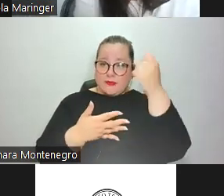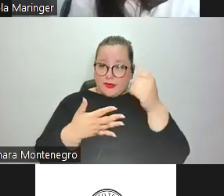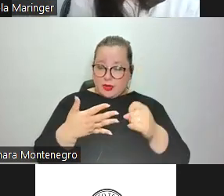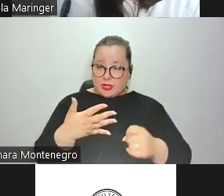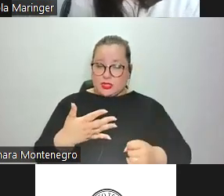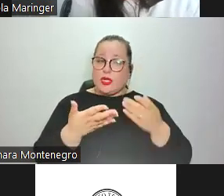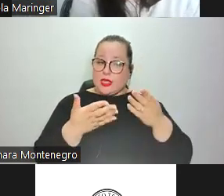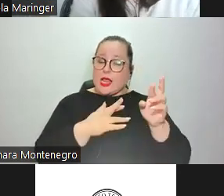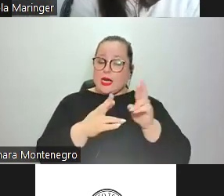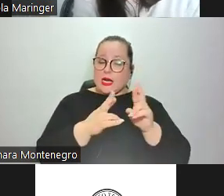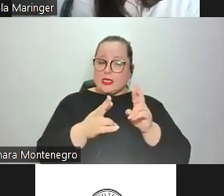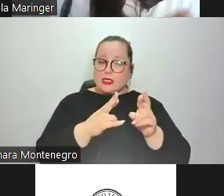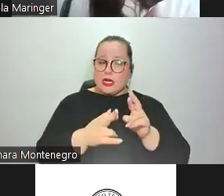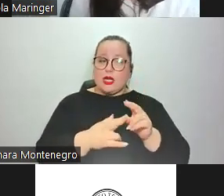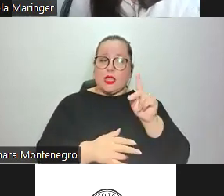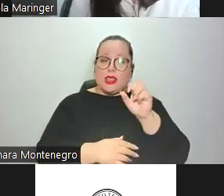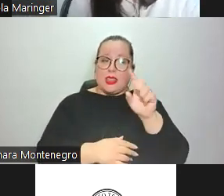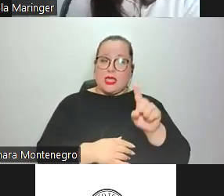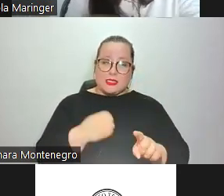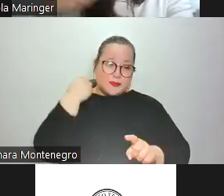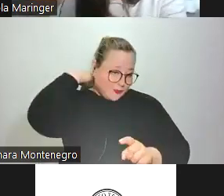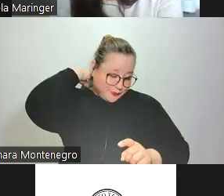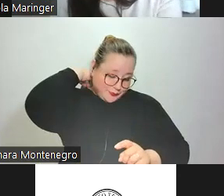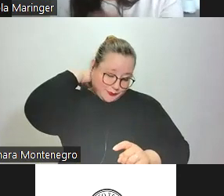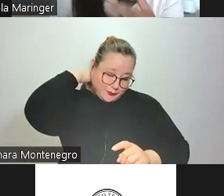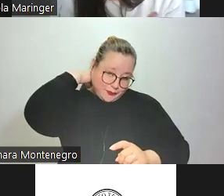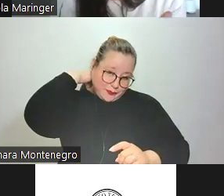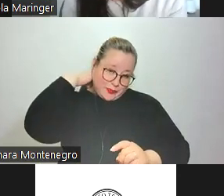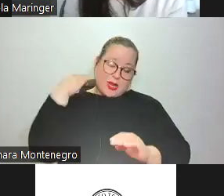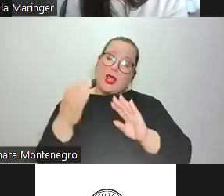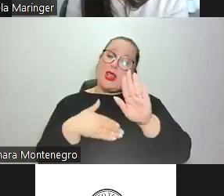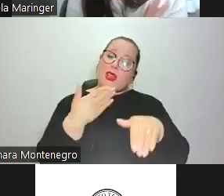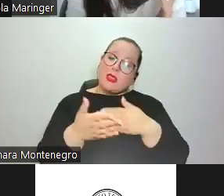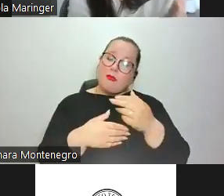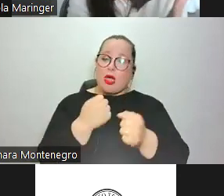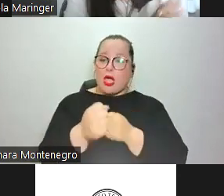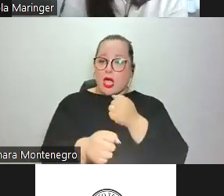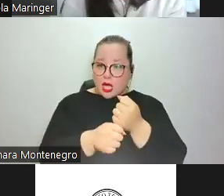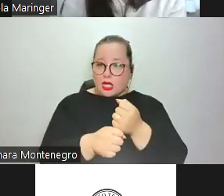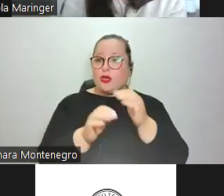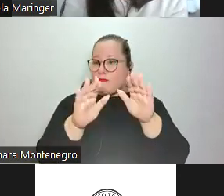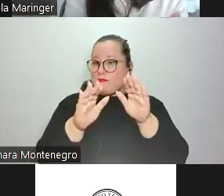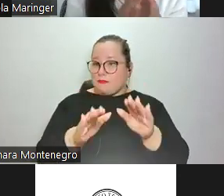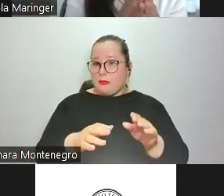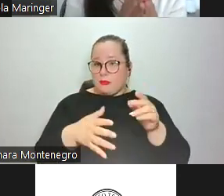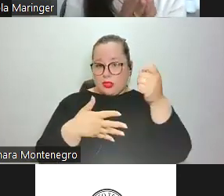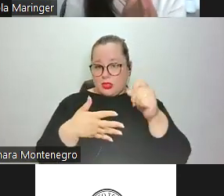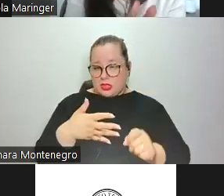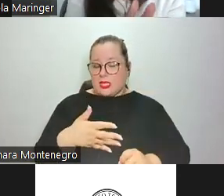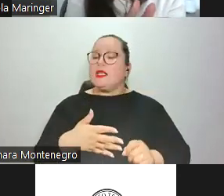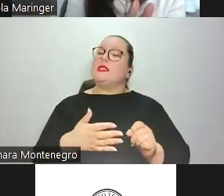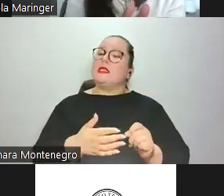está relacionada con el DISC y años después generé otras mismas evaluaciones que otro test